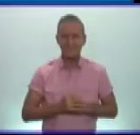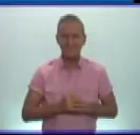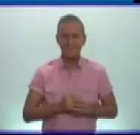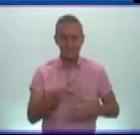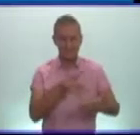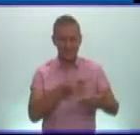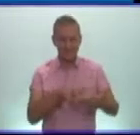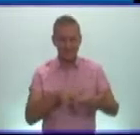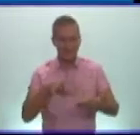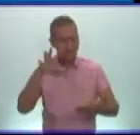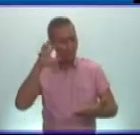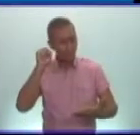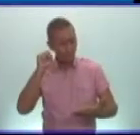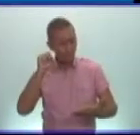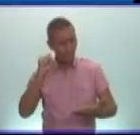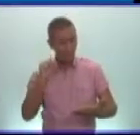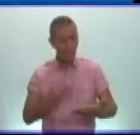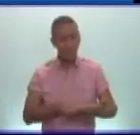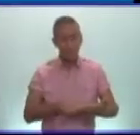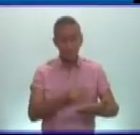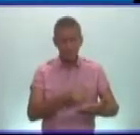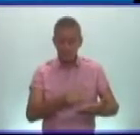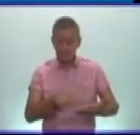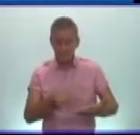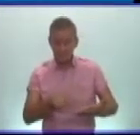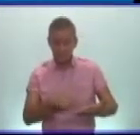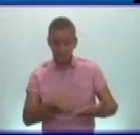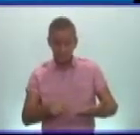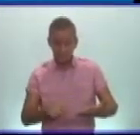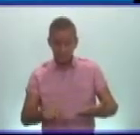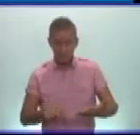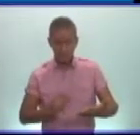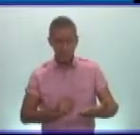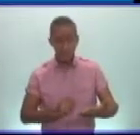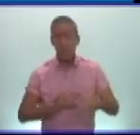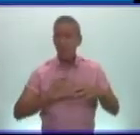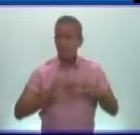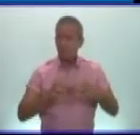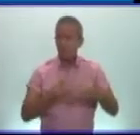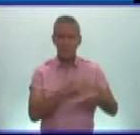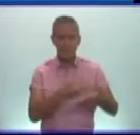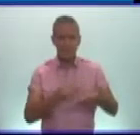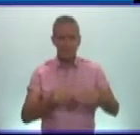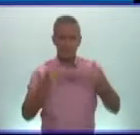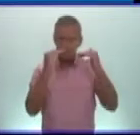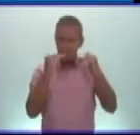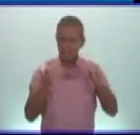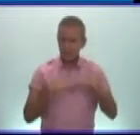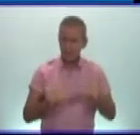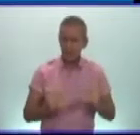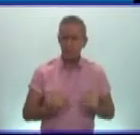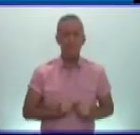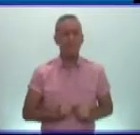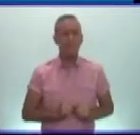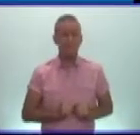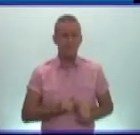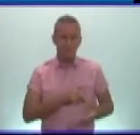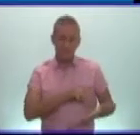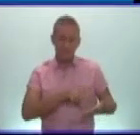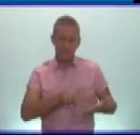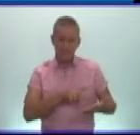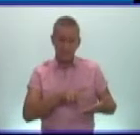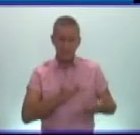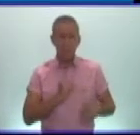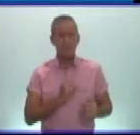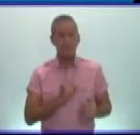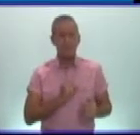Lectura y comprensión de cartas, la carta, los tipos de cartas y por supuesto la escritura de este tipo de texto, que aunque